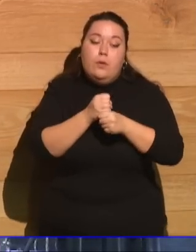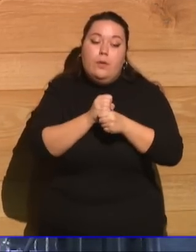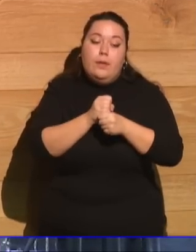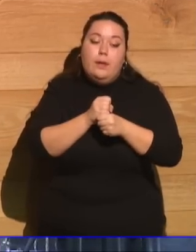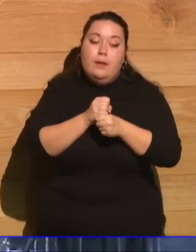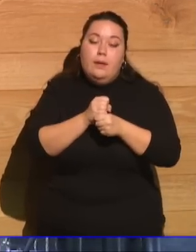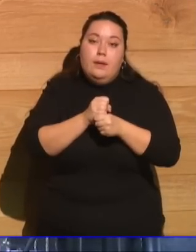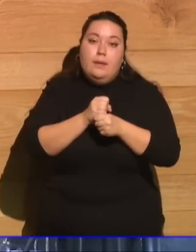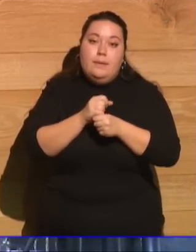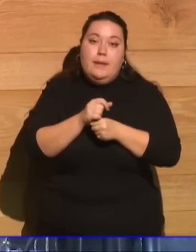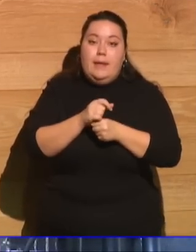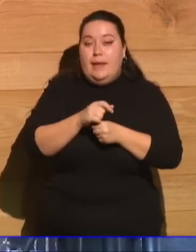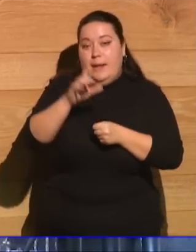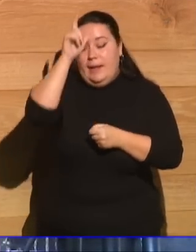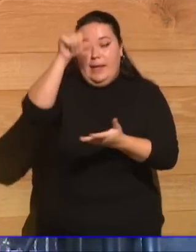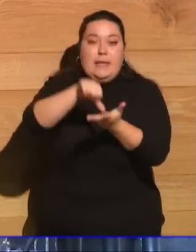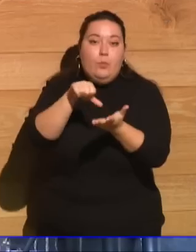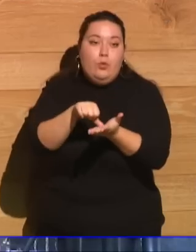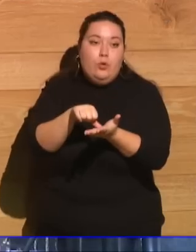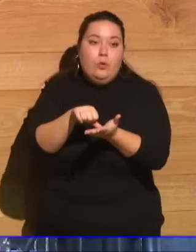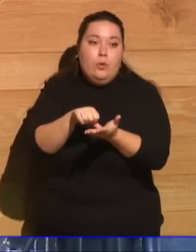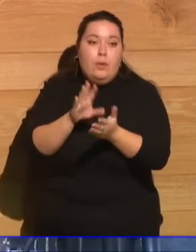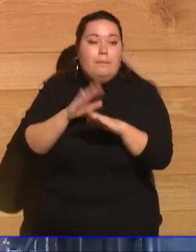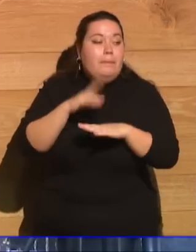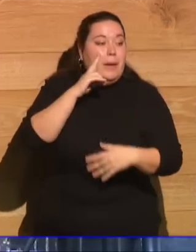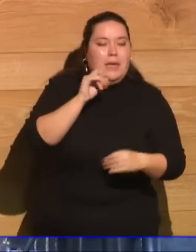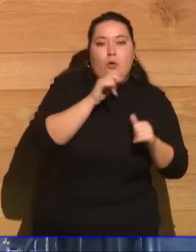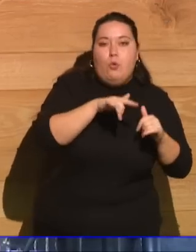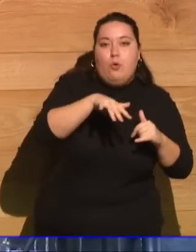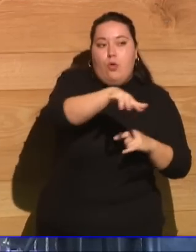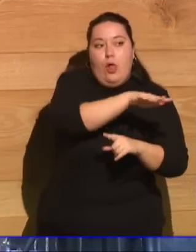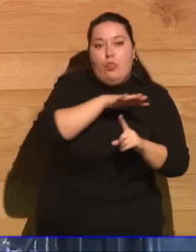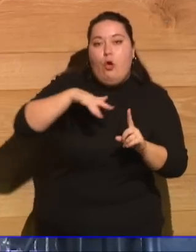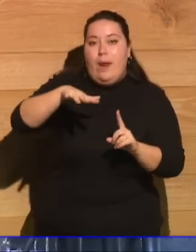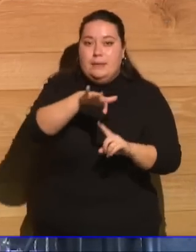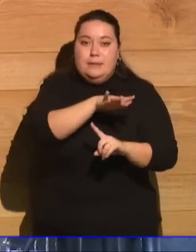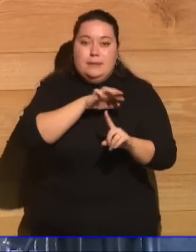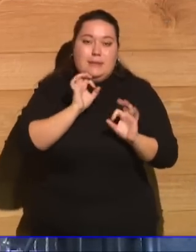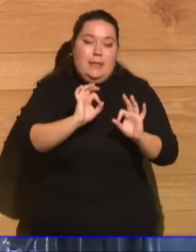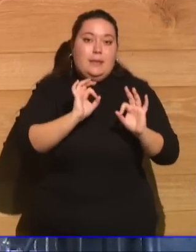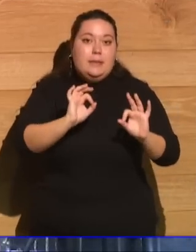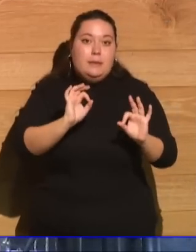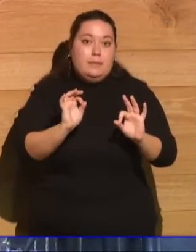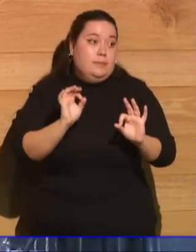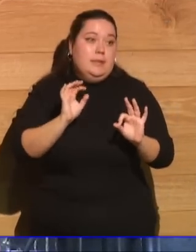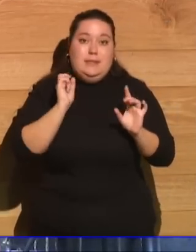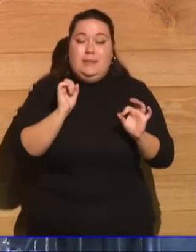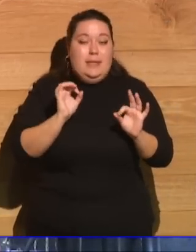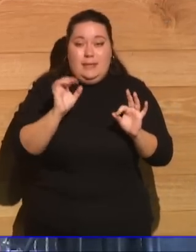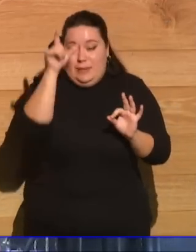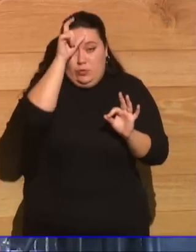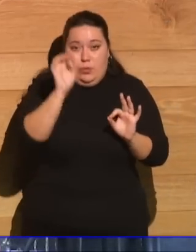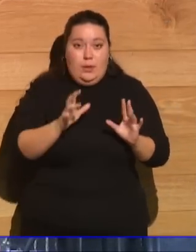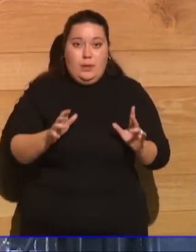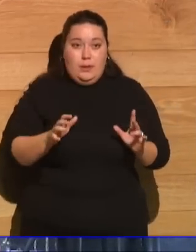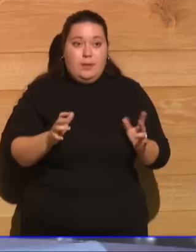Estambul para poder tomar exteriores de Estambul, que además son como muy característicos, porque te lo pintan... Aquello no te lo pinta como un destino... O sea, aquello no es